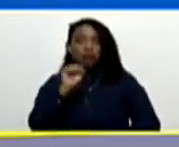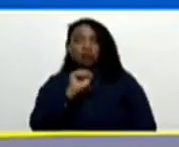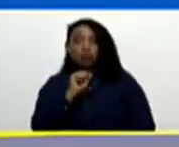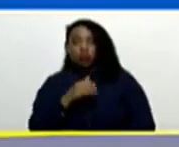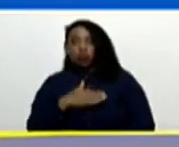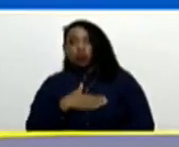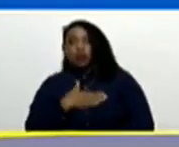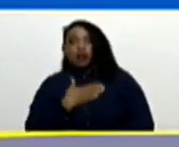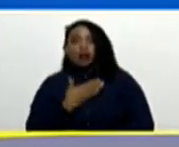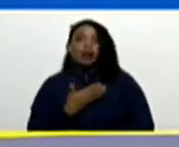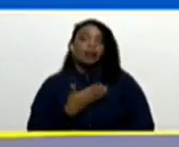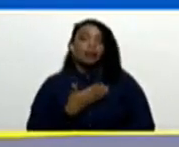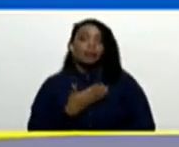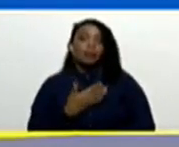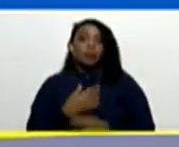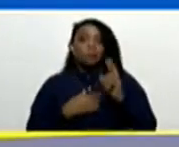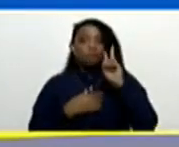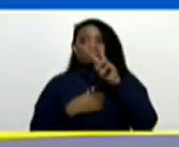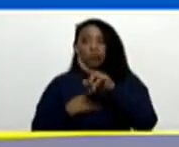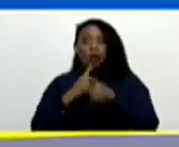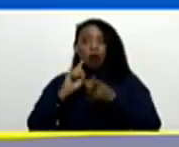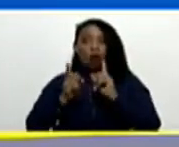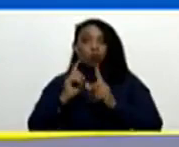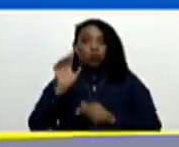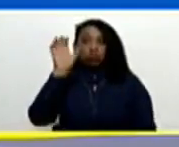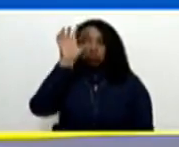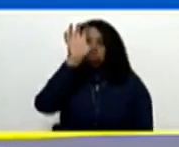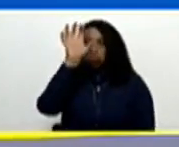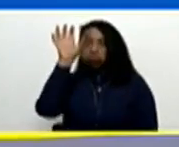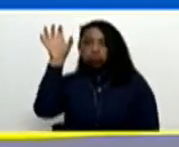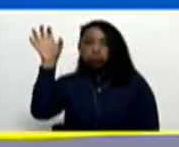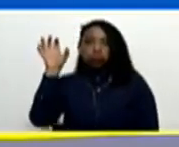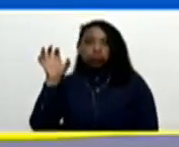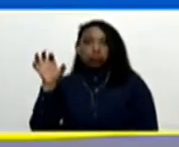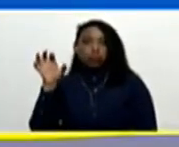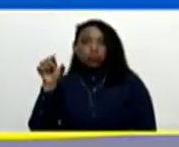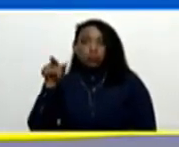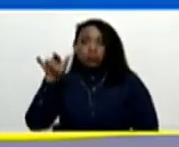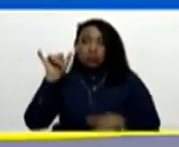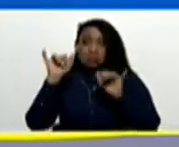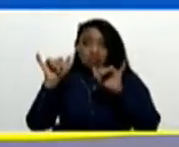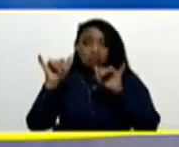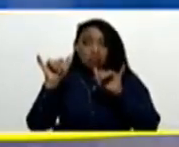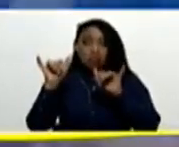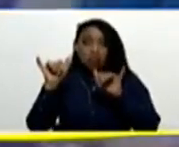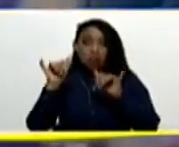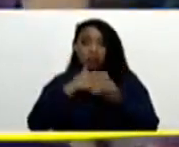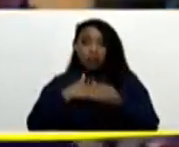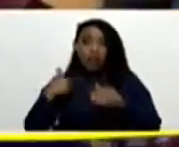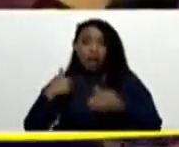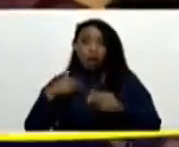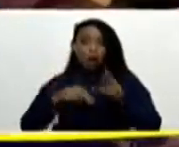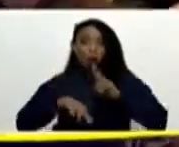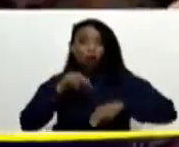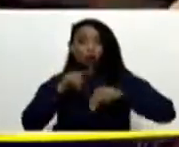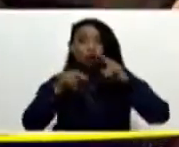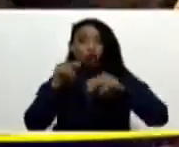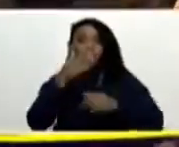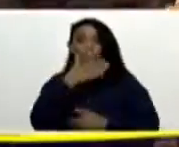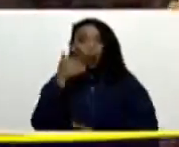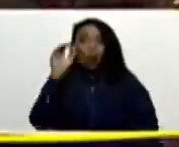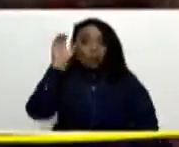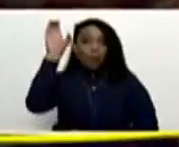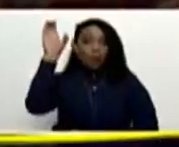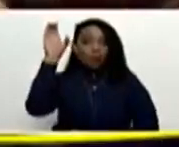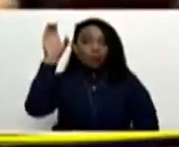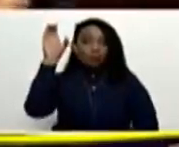posible. Y cuando vemos a países que están en esa misma línea de construir un mejor país, nos damos cuenta